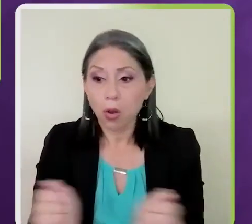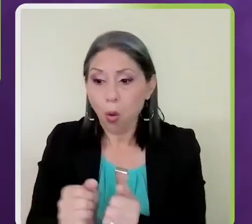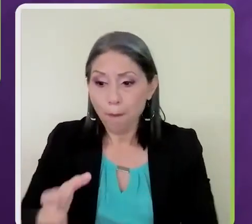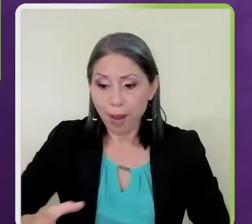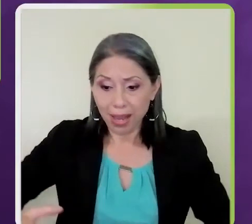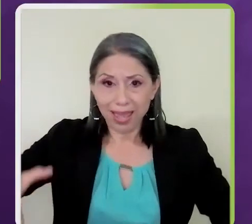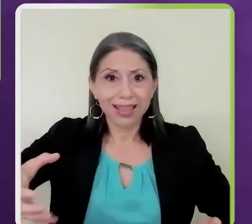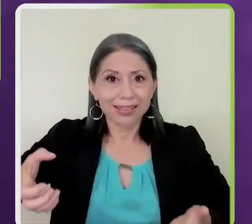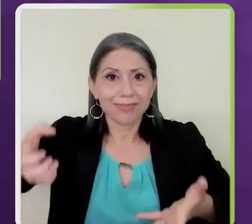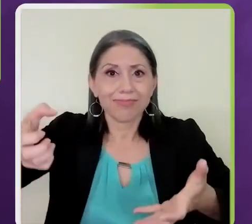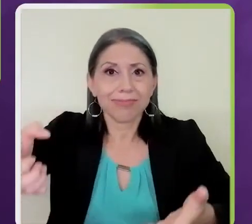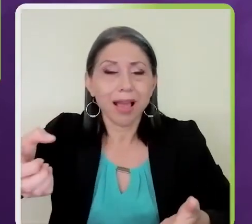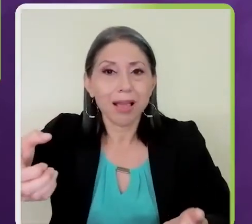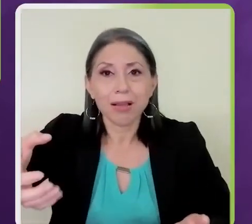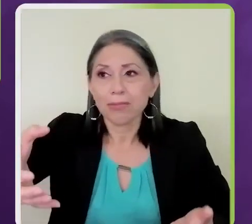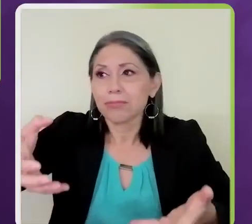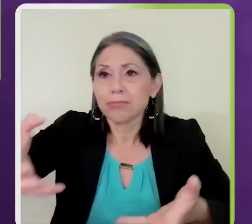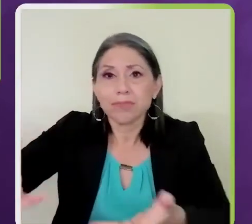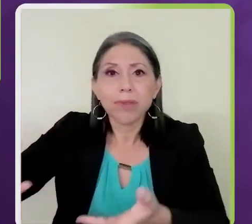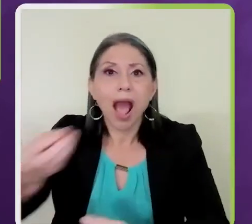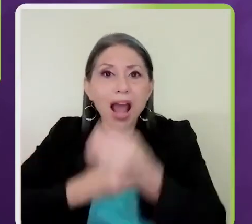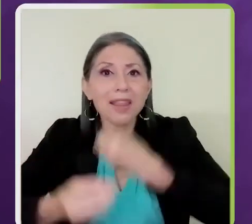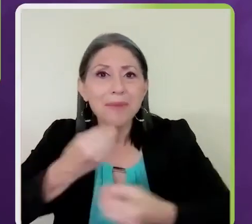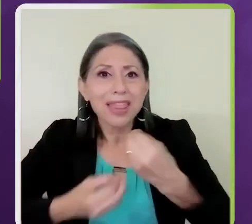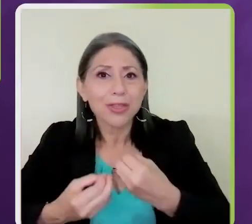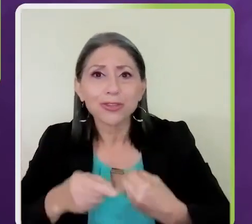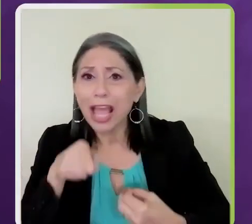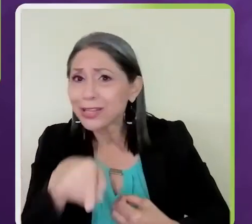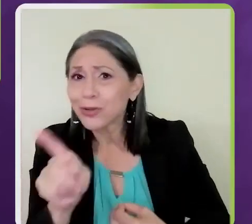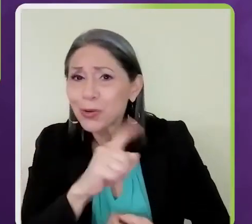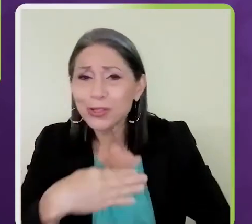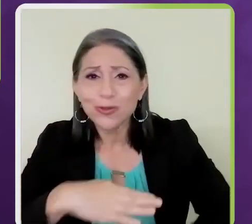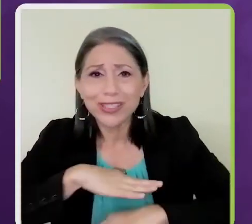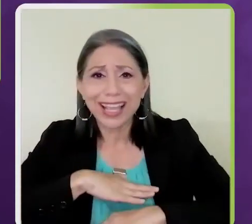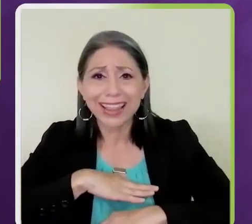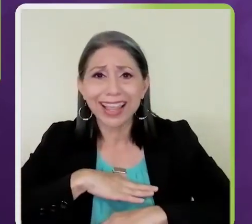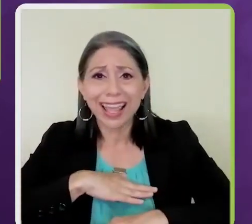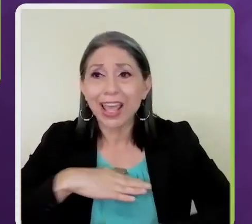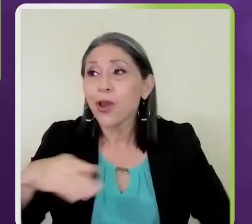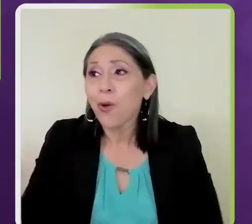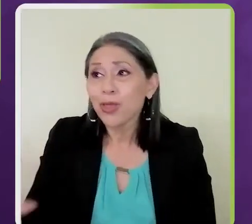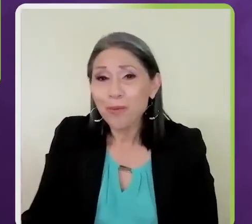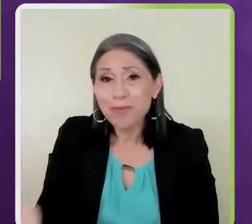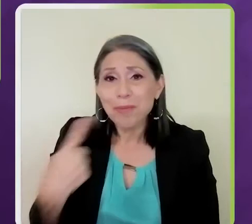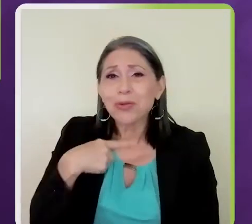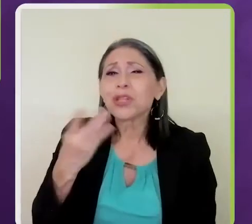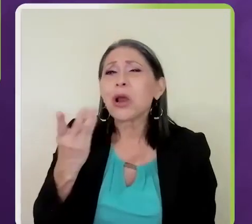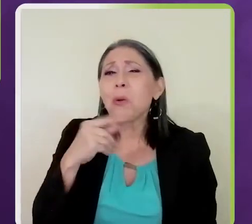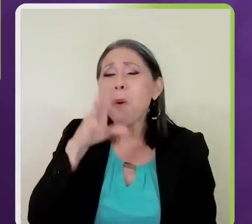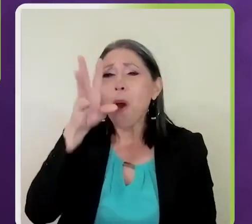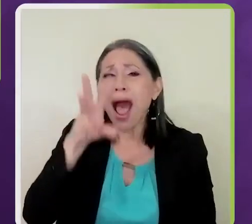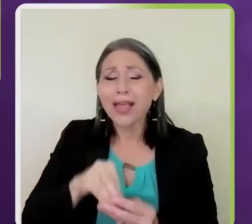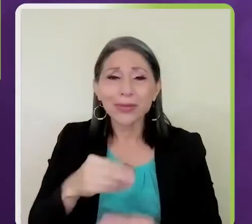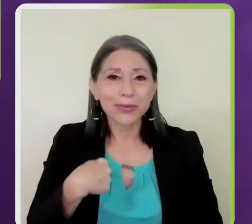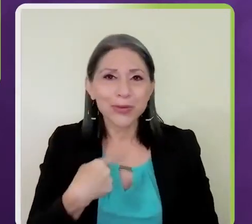que son insuficientes, que a mí incluso cuando me preguntan el número, yo digo, no le llegamos